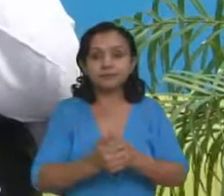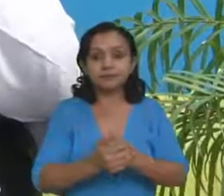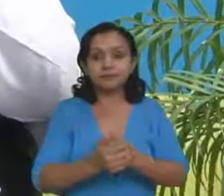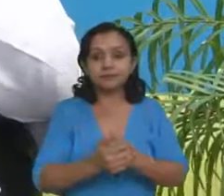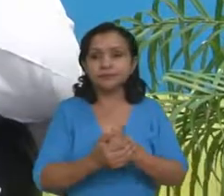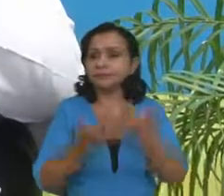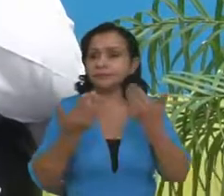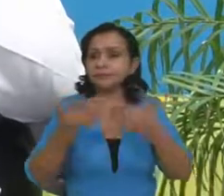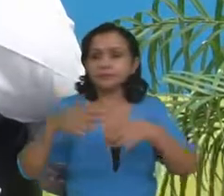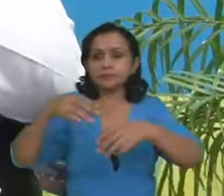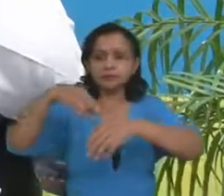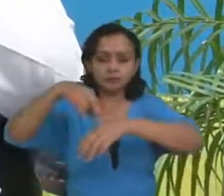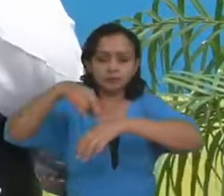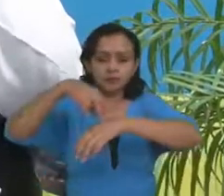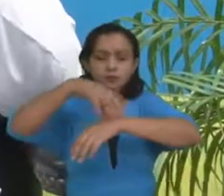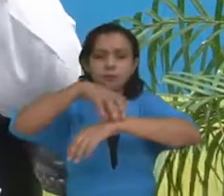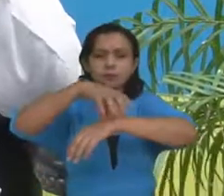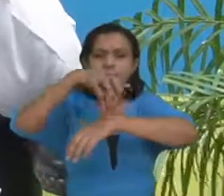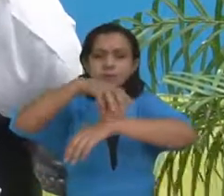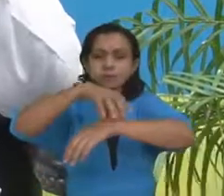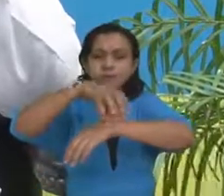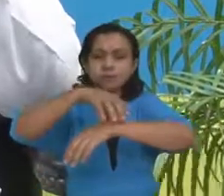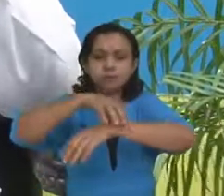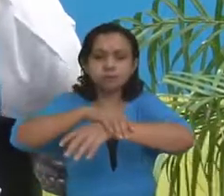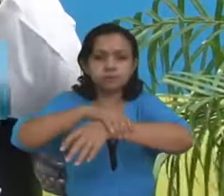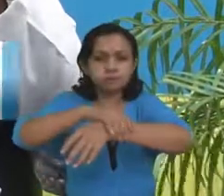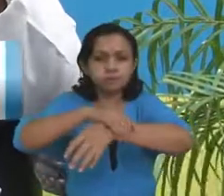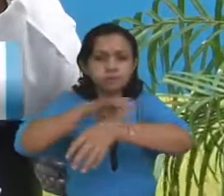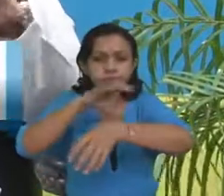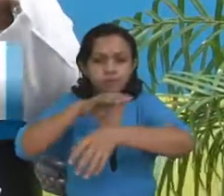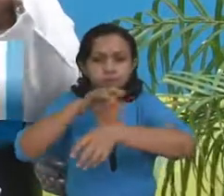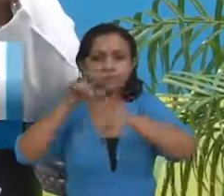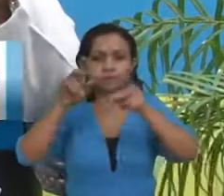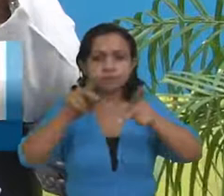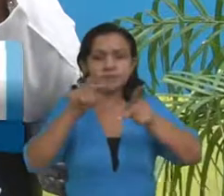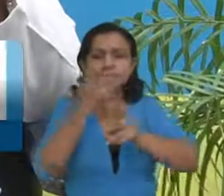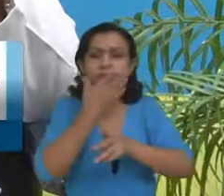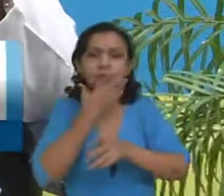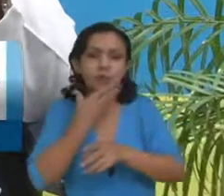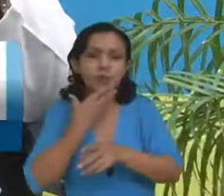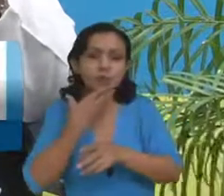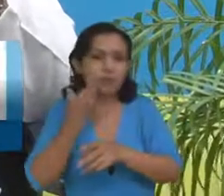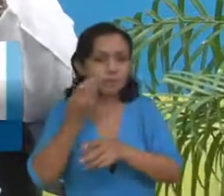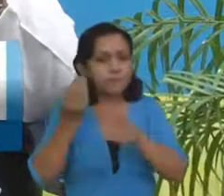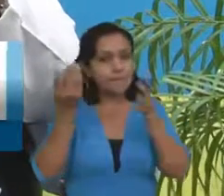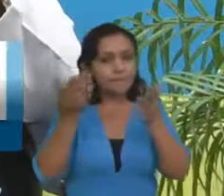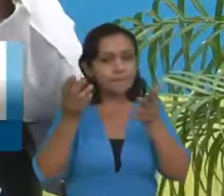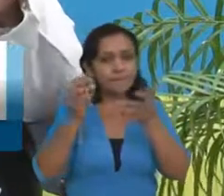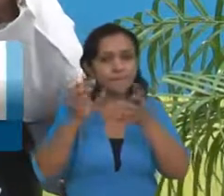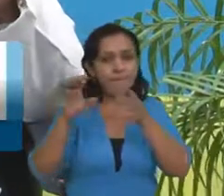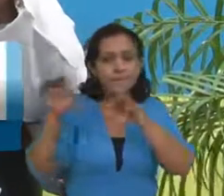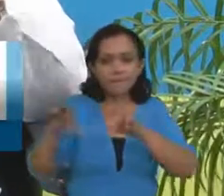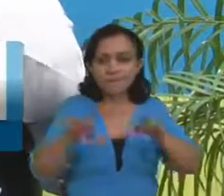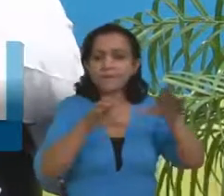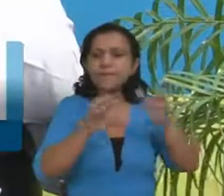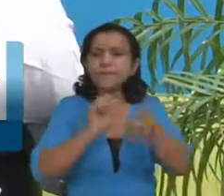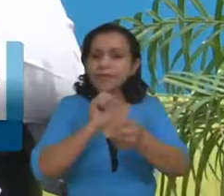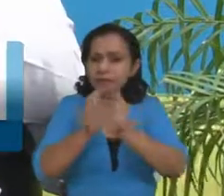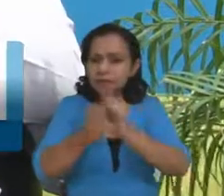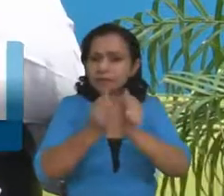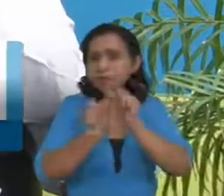Normalmente los esguinces se pueden presentar en personas jóvenes, ¿verdad?, que hacen actividades deportivas,